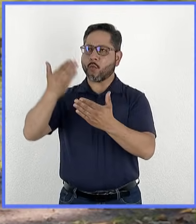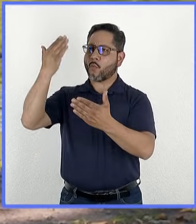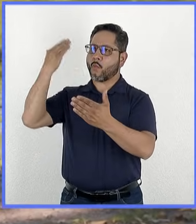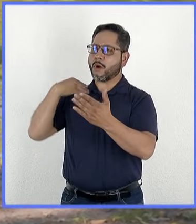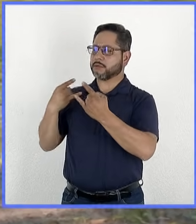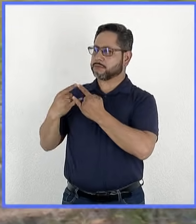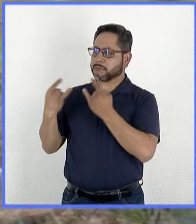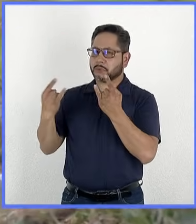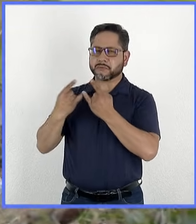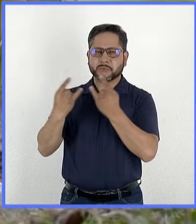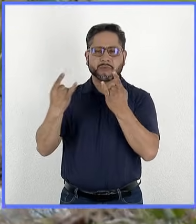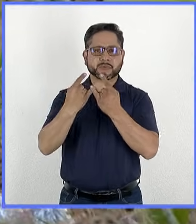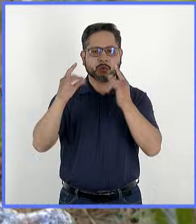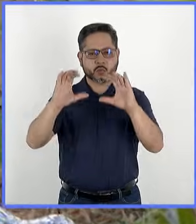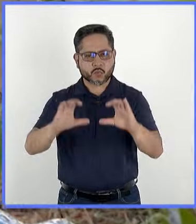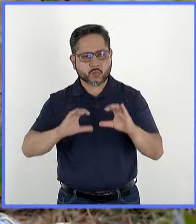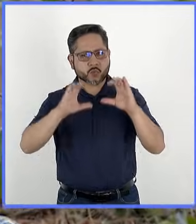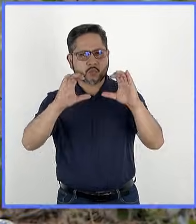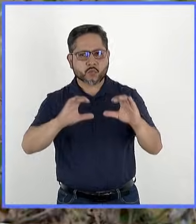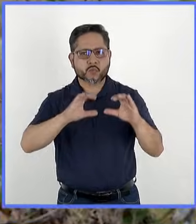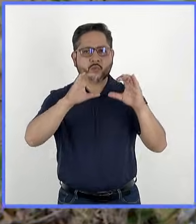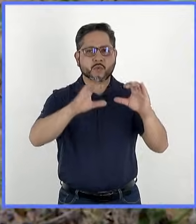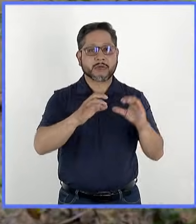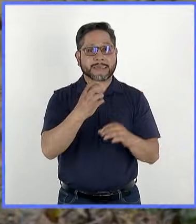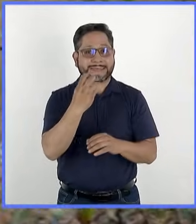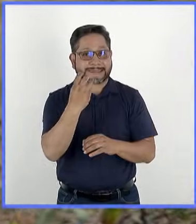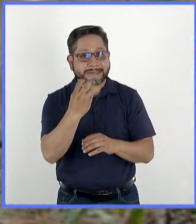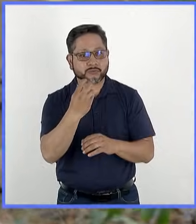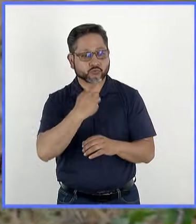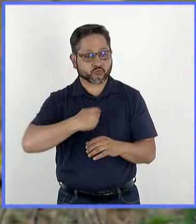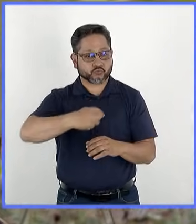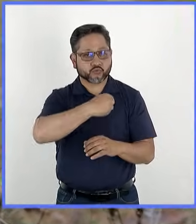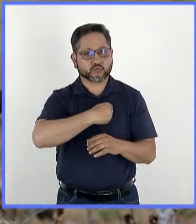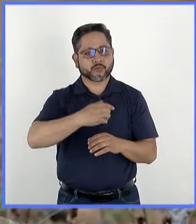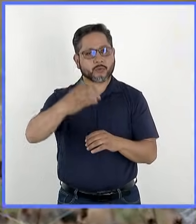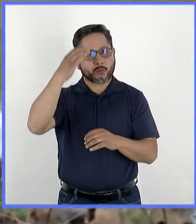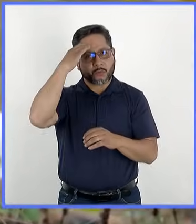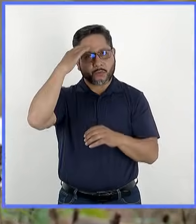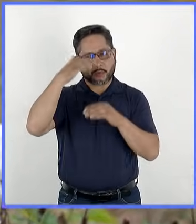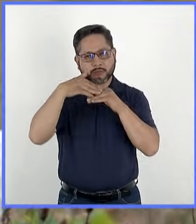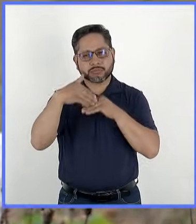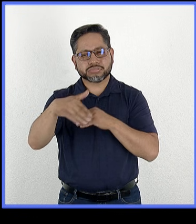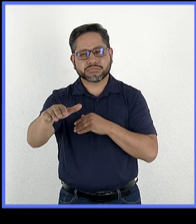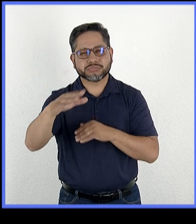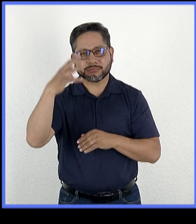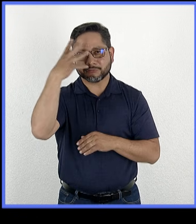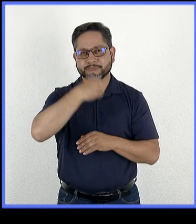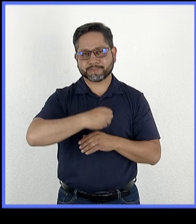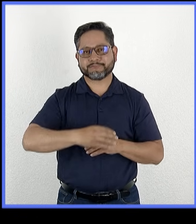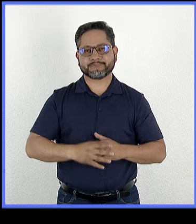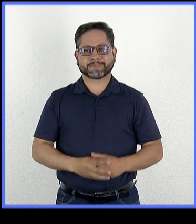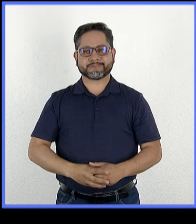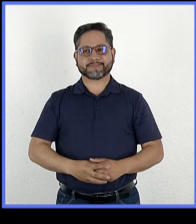de Tampico. Al cuidarla y conservarla, es posible que aún podamos conocer sus maravillas.